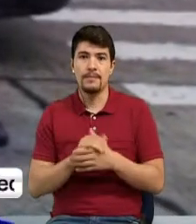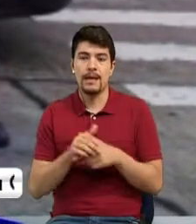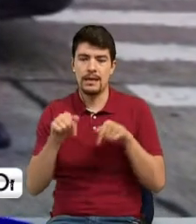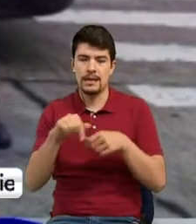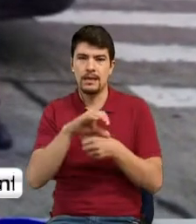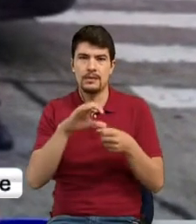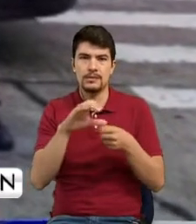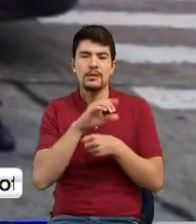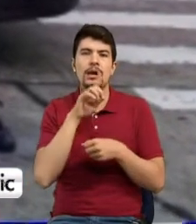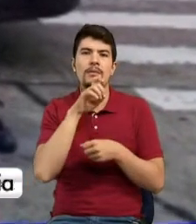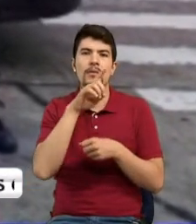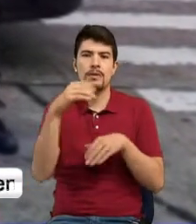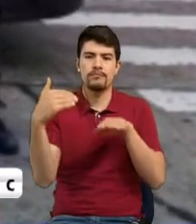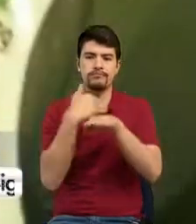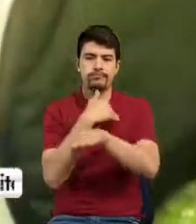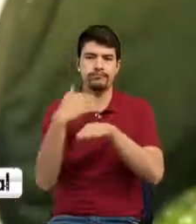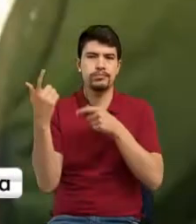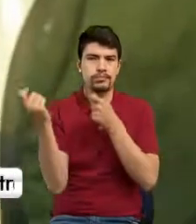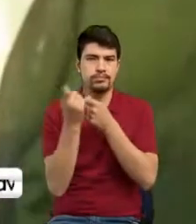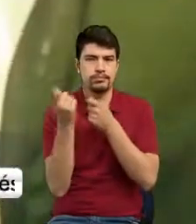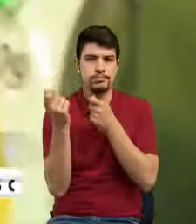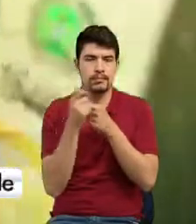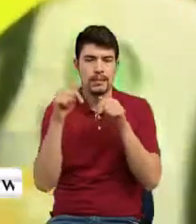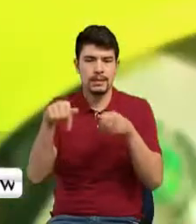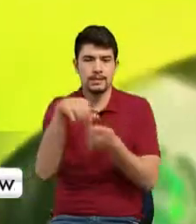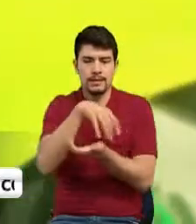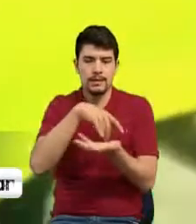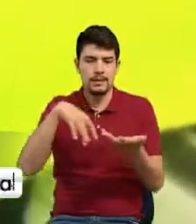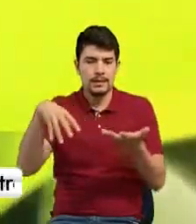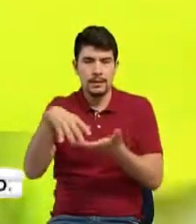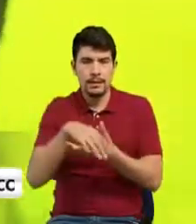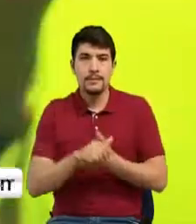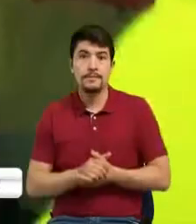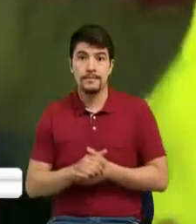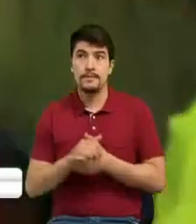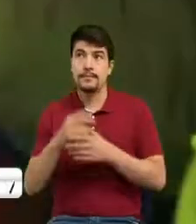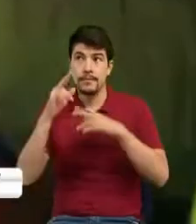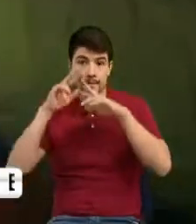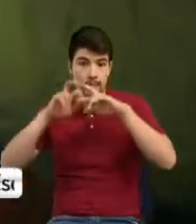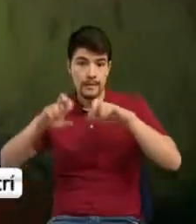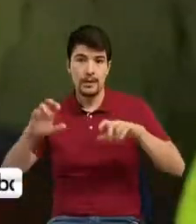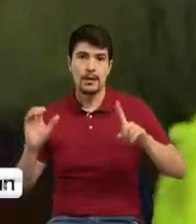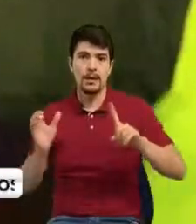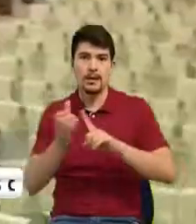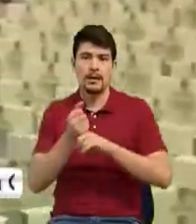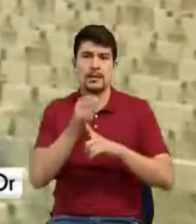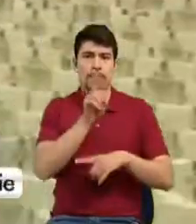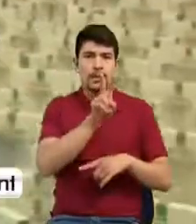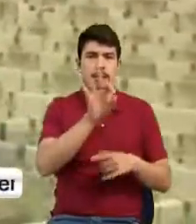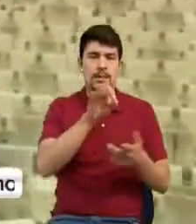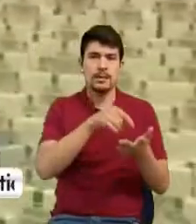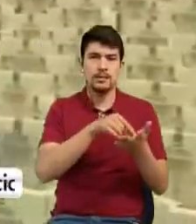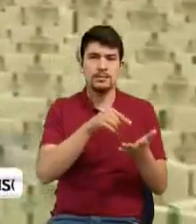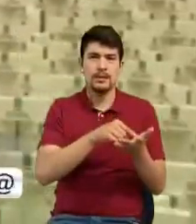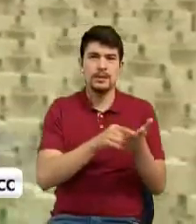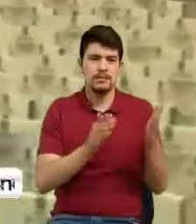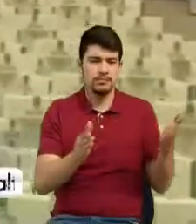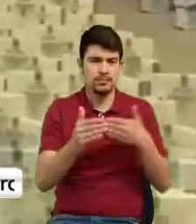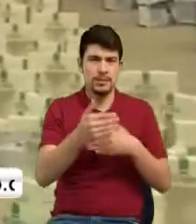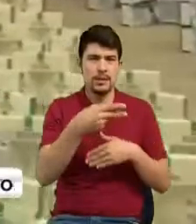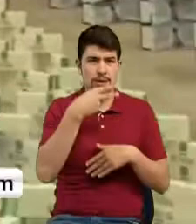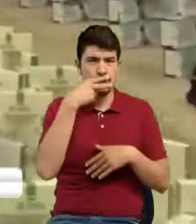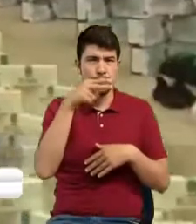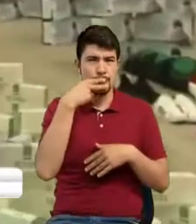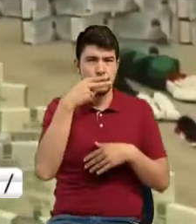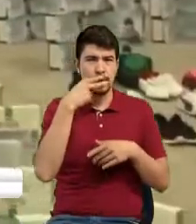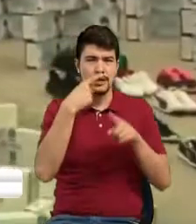en carreteras y establecimientos comerciales de Santander. En los operativos se logró la aprehensión de 23.200 cajetillas de cigarrillos